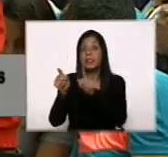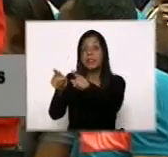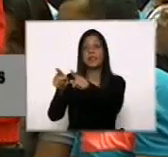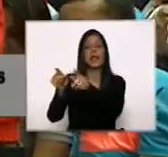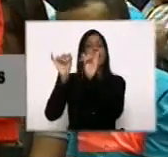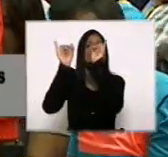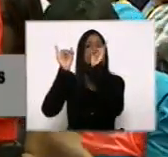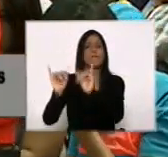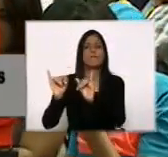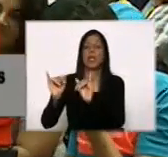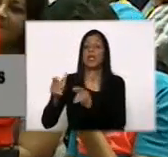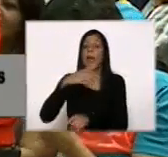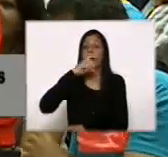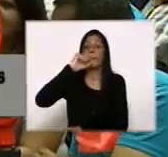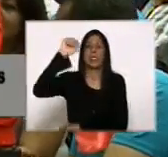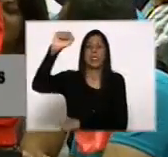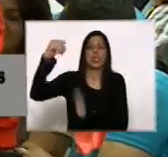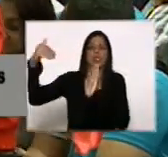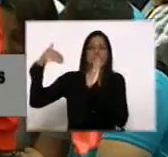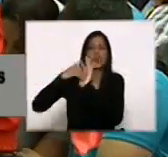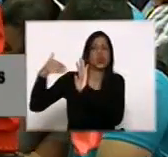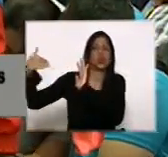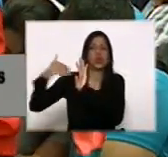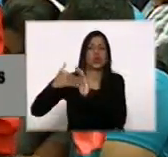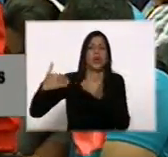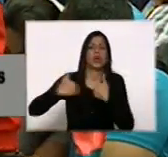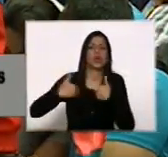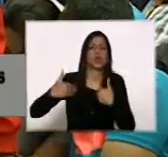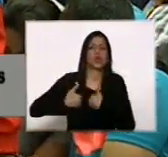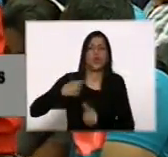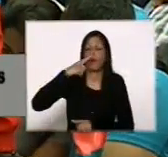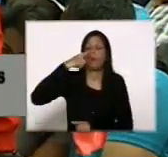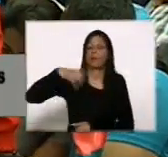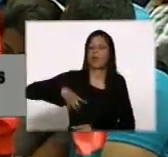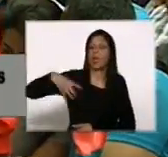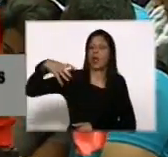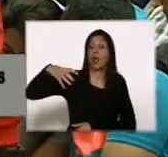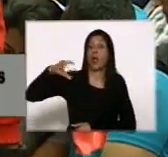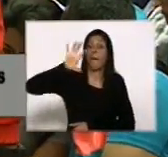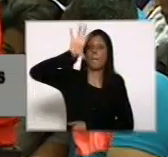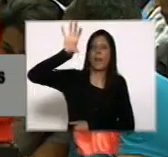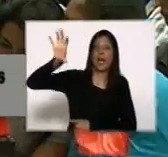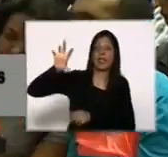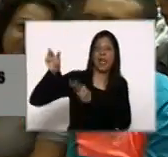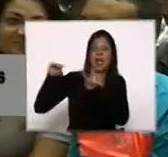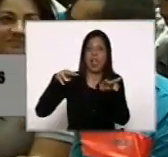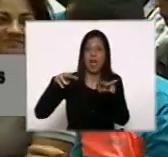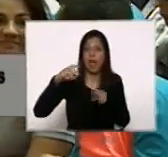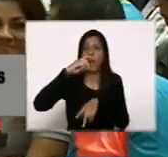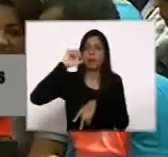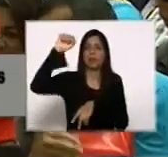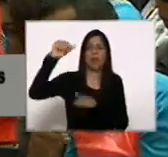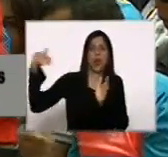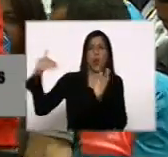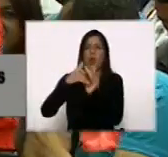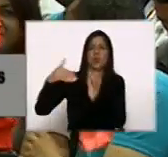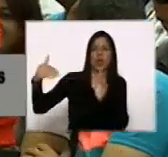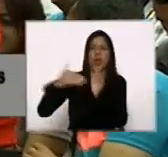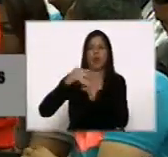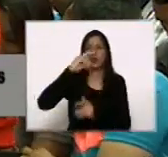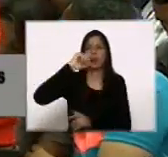ha sido más atacado por la élite del poder mundial, mucho más que Chávez, y ha